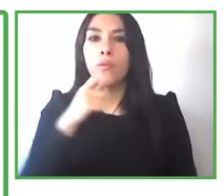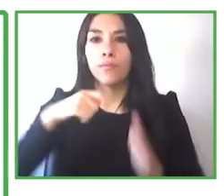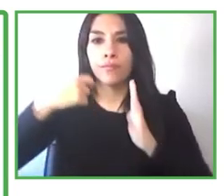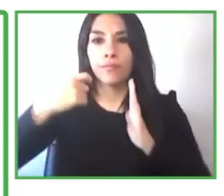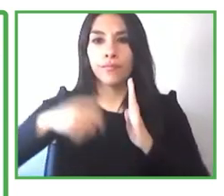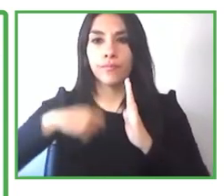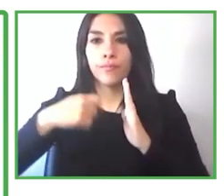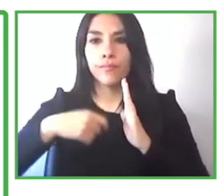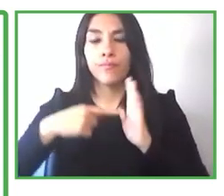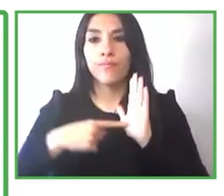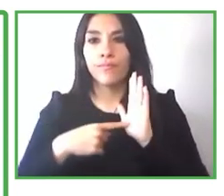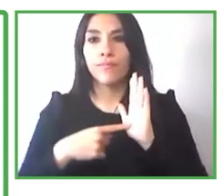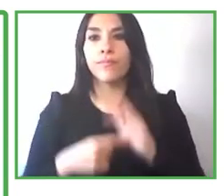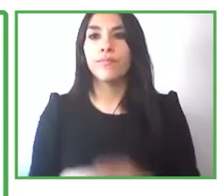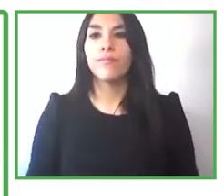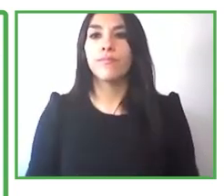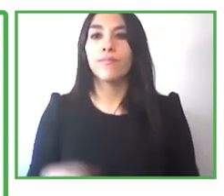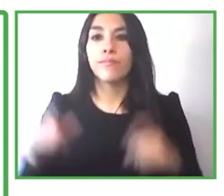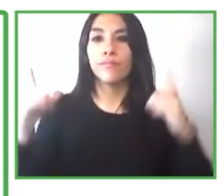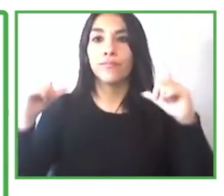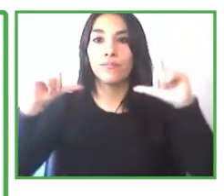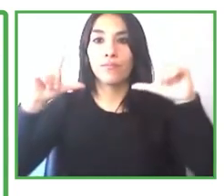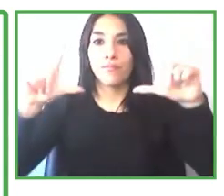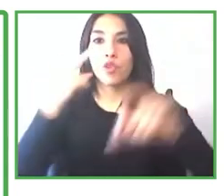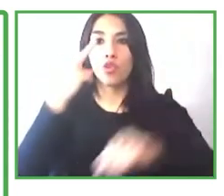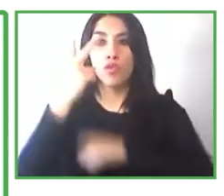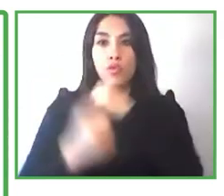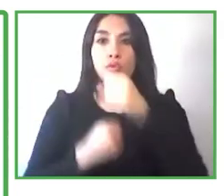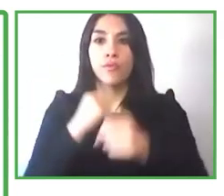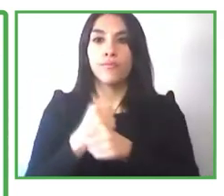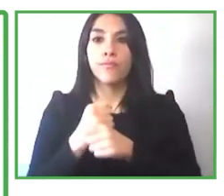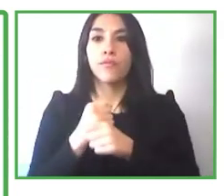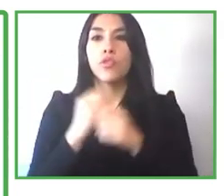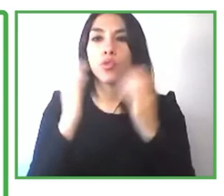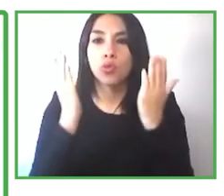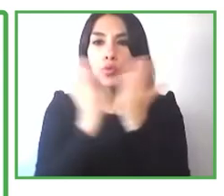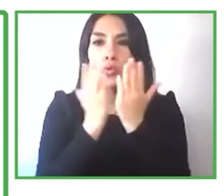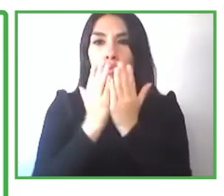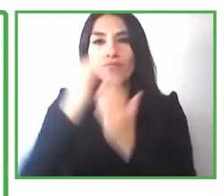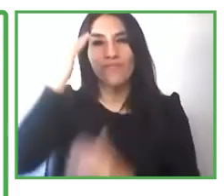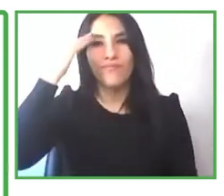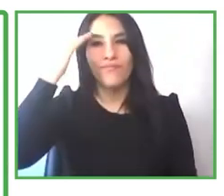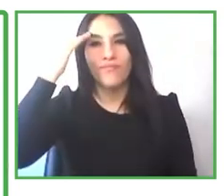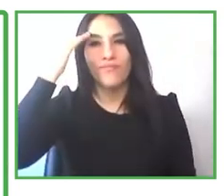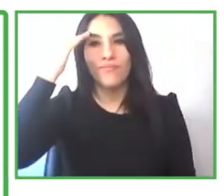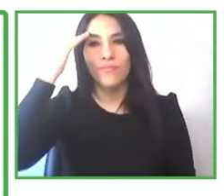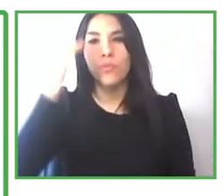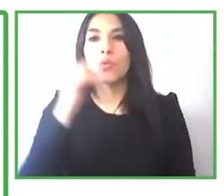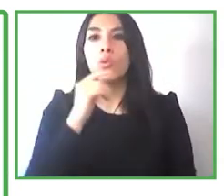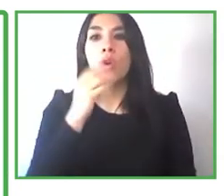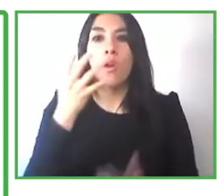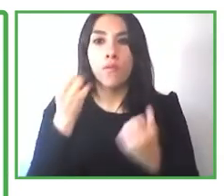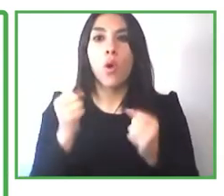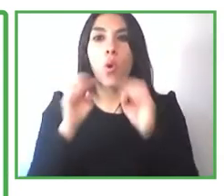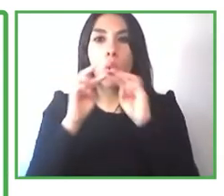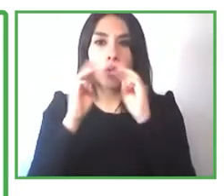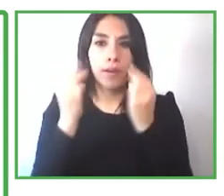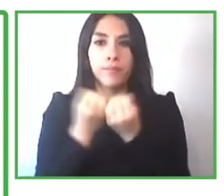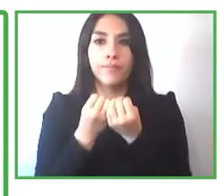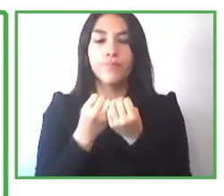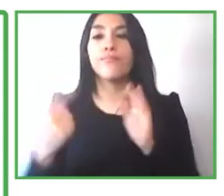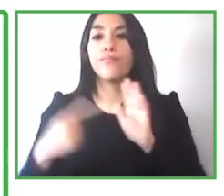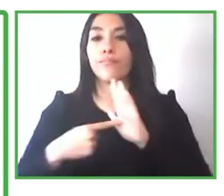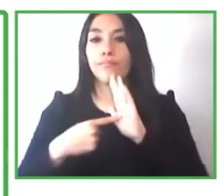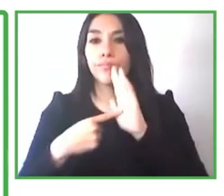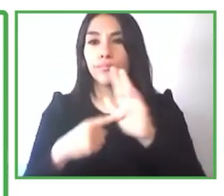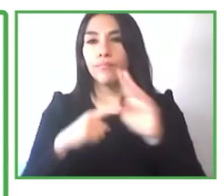alumnos con discapacidades intelectuales. Tenemos un curso que cubre varios temas distintos y la idea detrás de